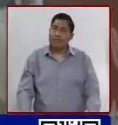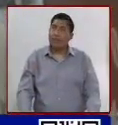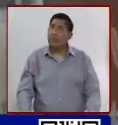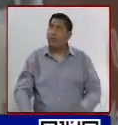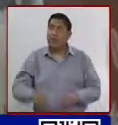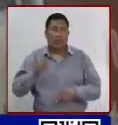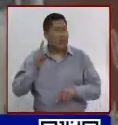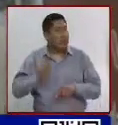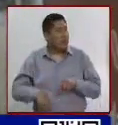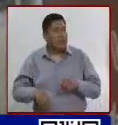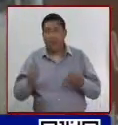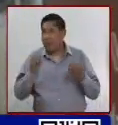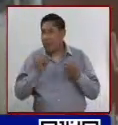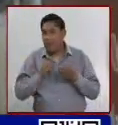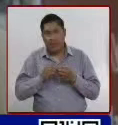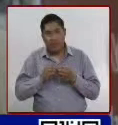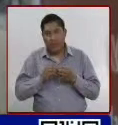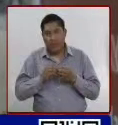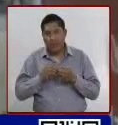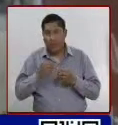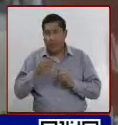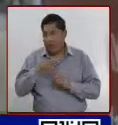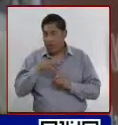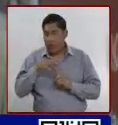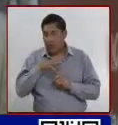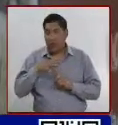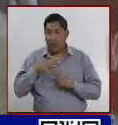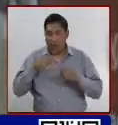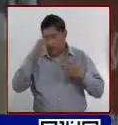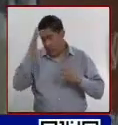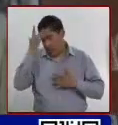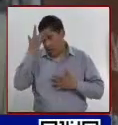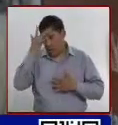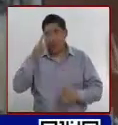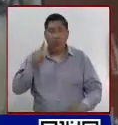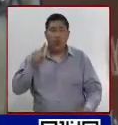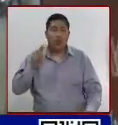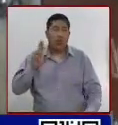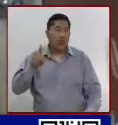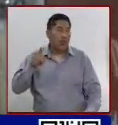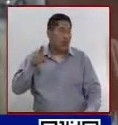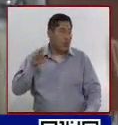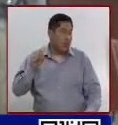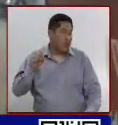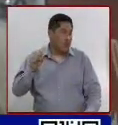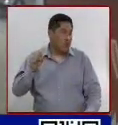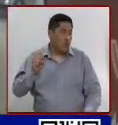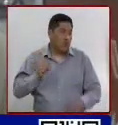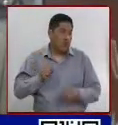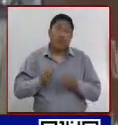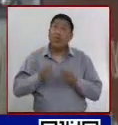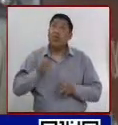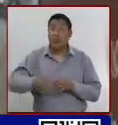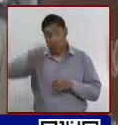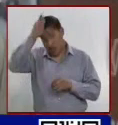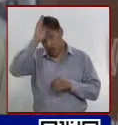No puedo tener más hijos porque tengo la condición de lupus, sería de alto riesgo, pero si